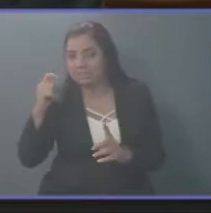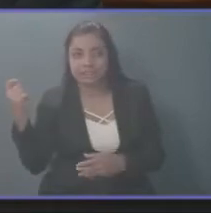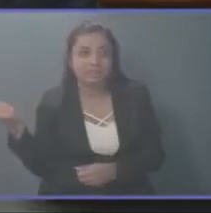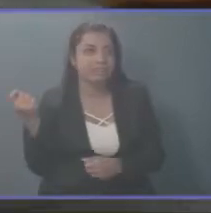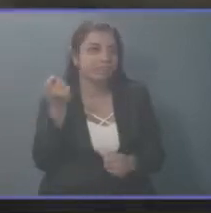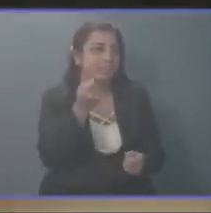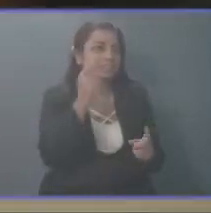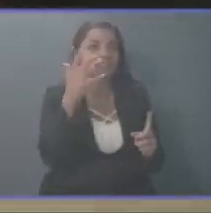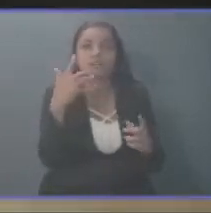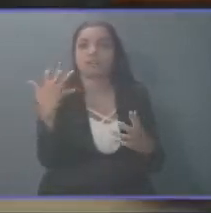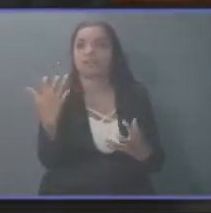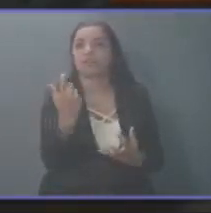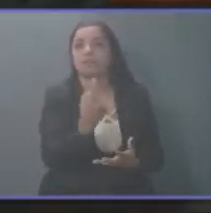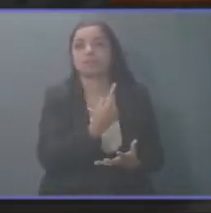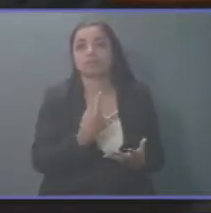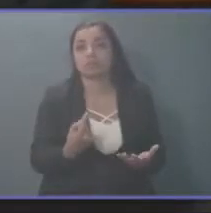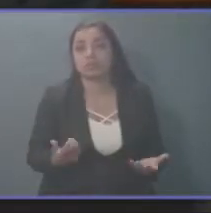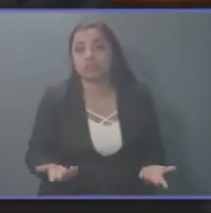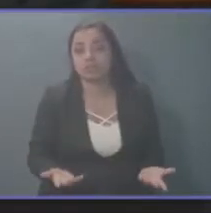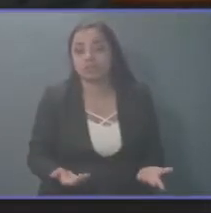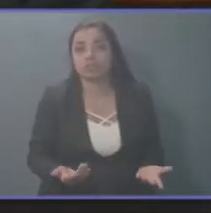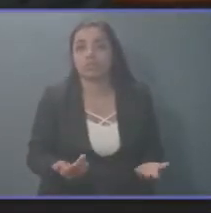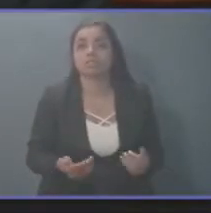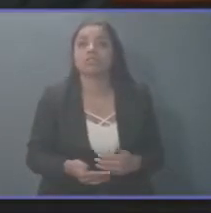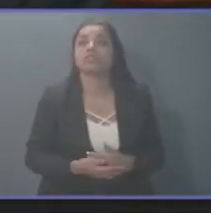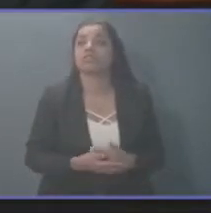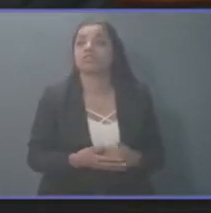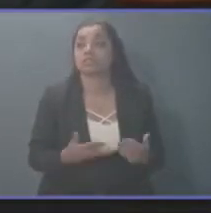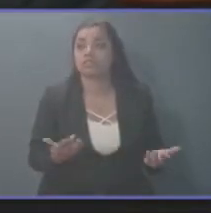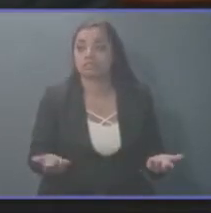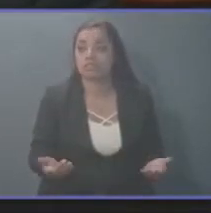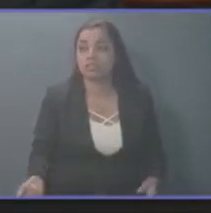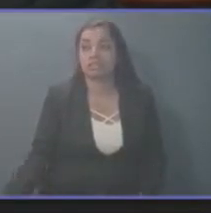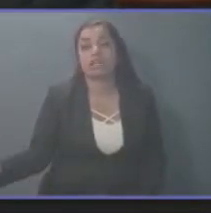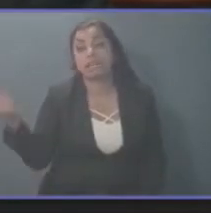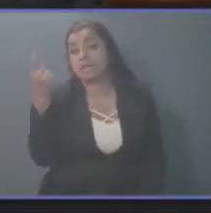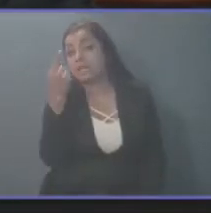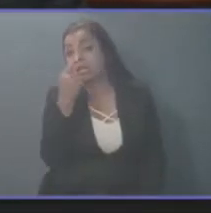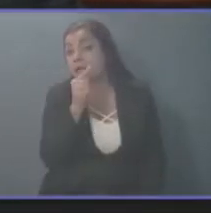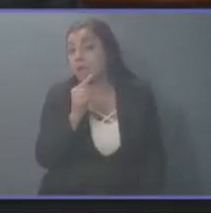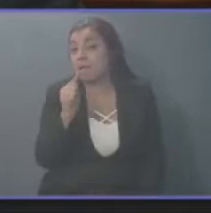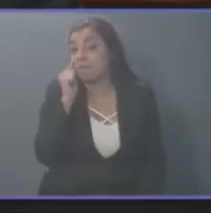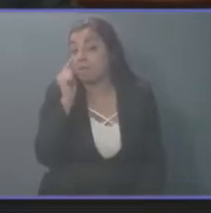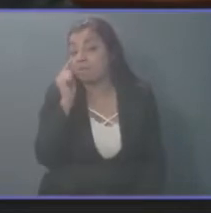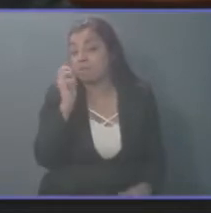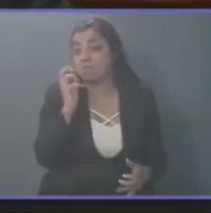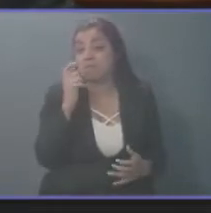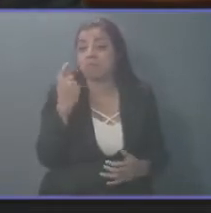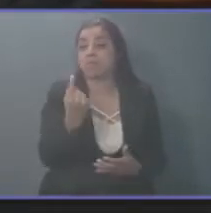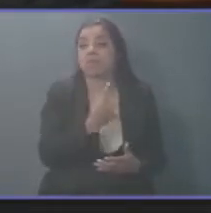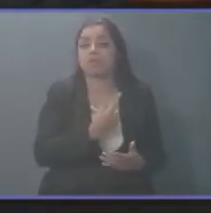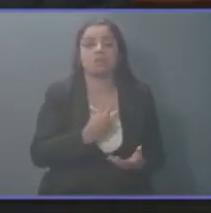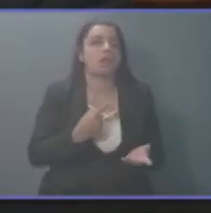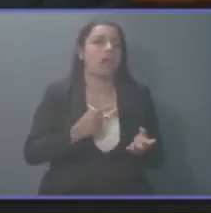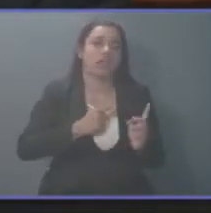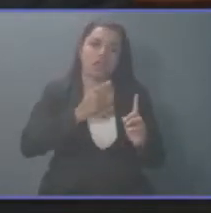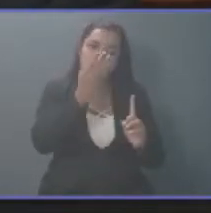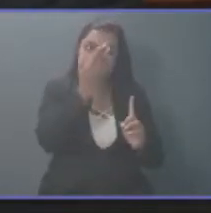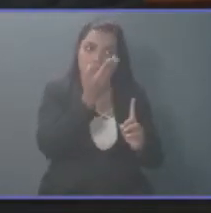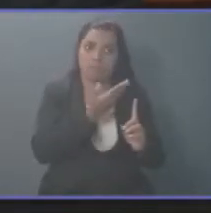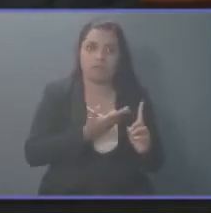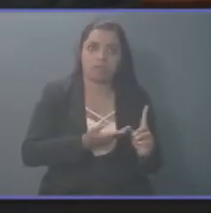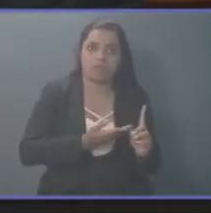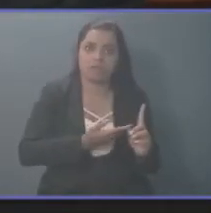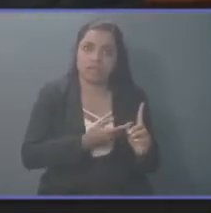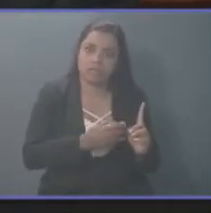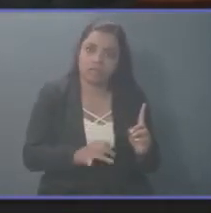honoríficos a muchas personas. Y a muchas personas que no merecen tener